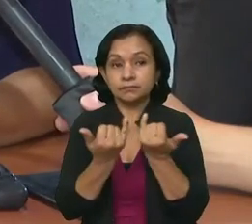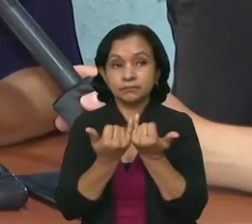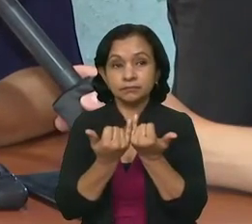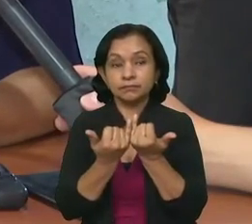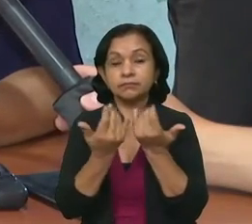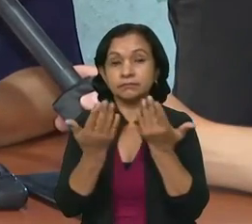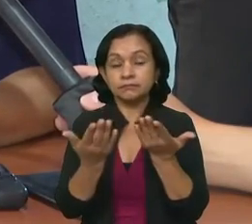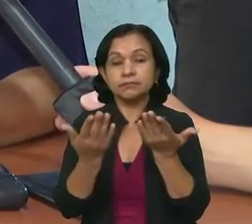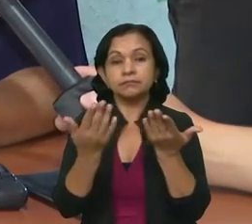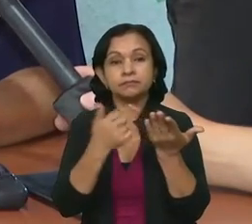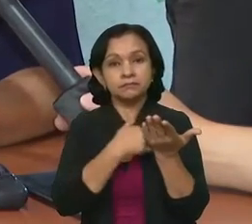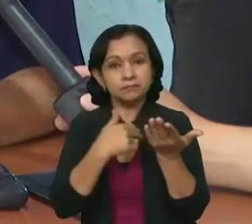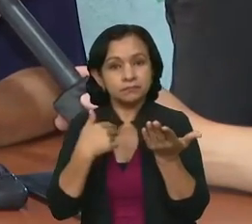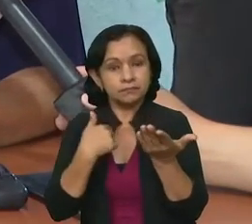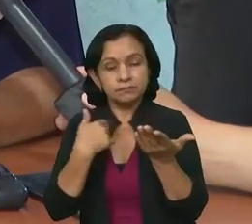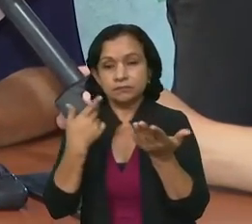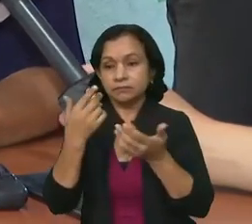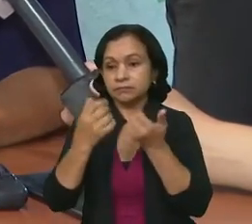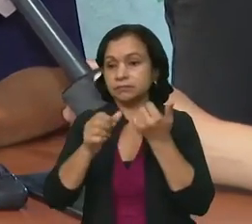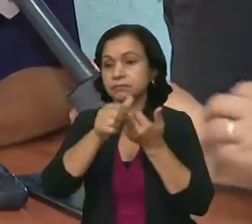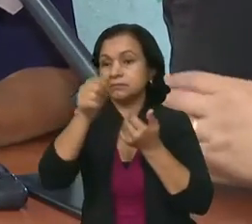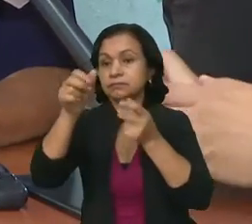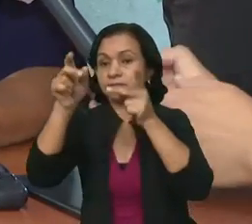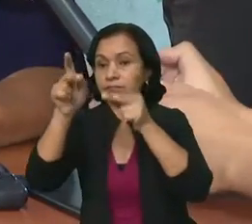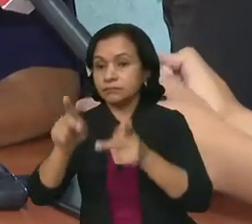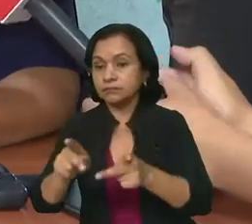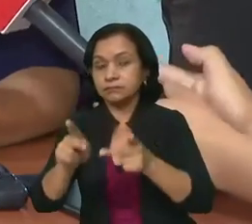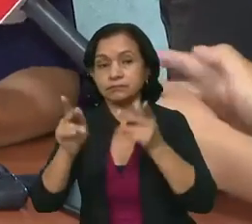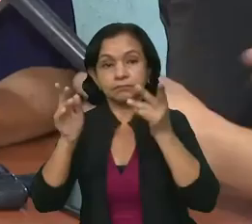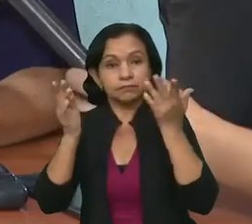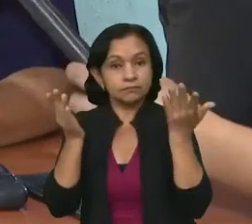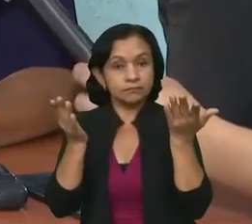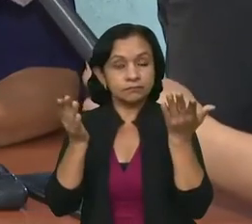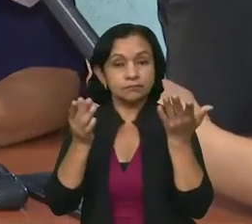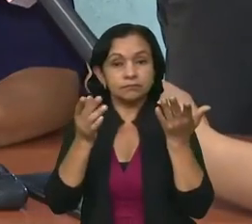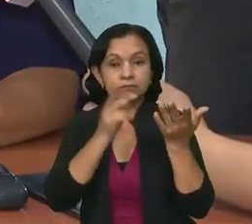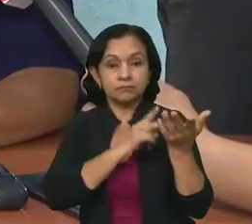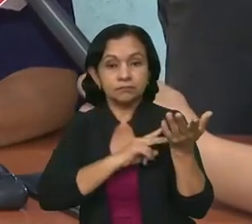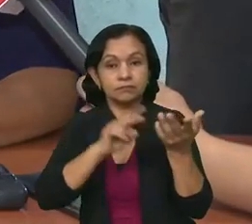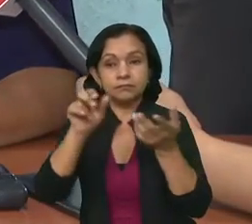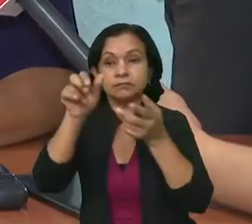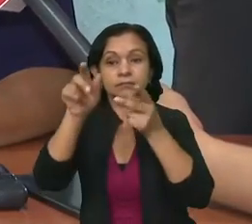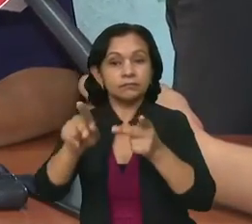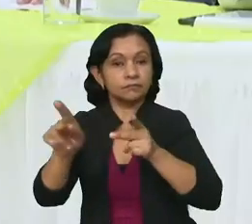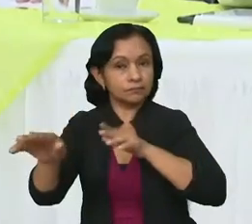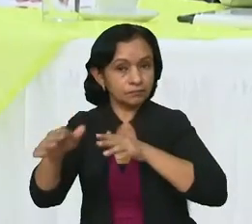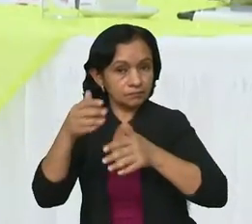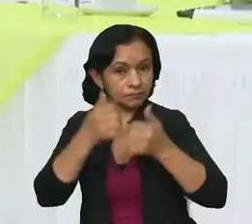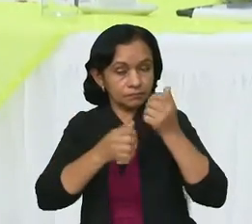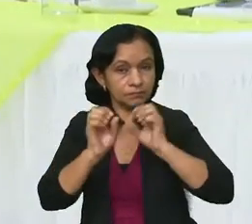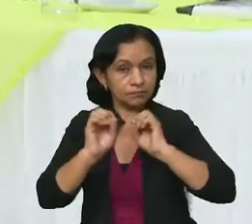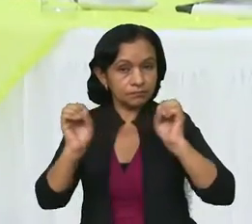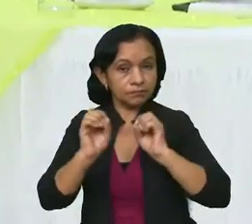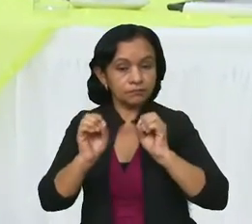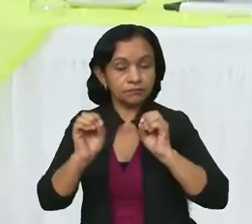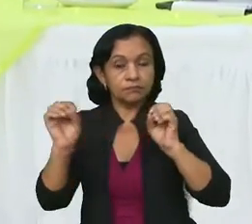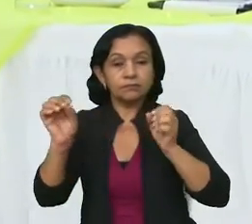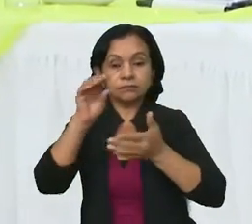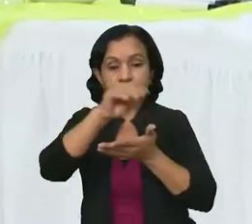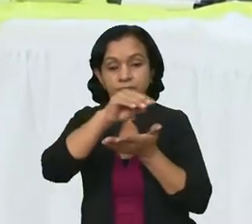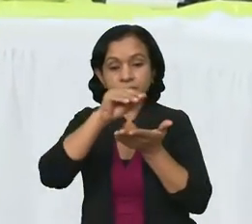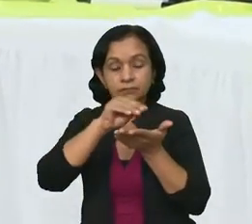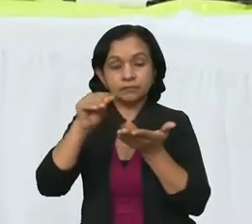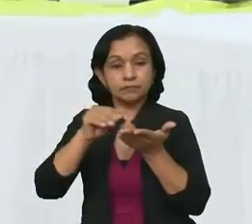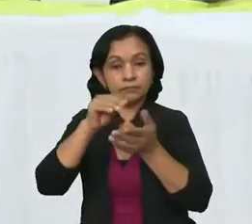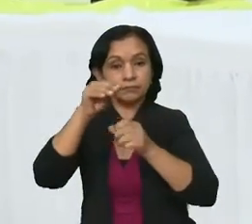a terceros, sin dañar la integridad física y moral de terceras personas. La Comisión de Justicia de la